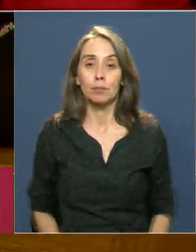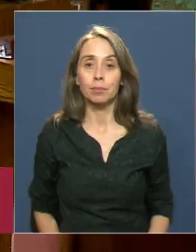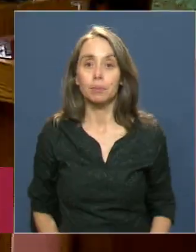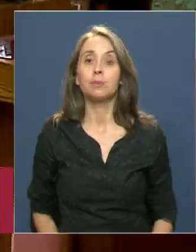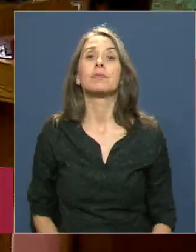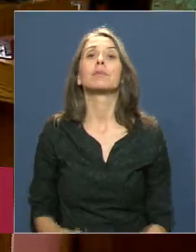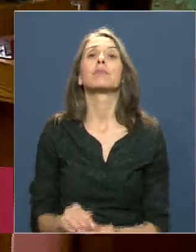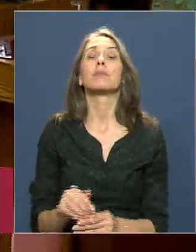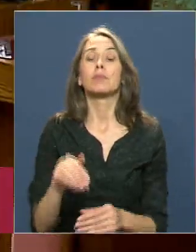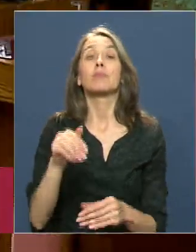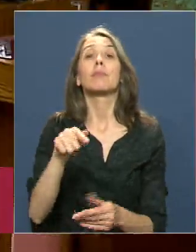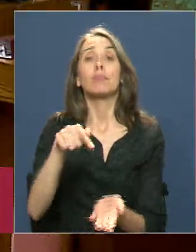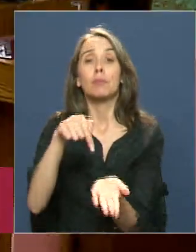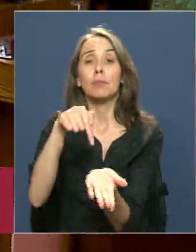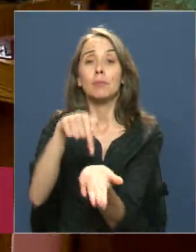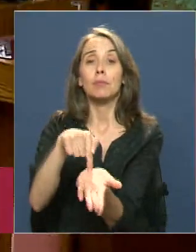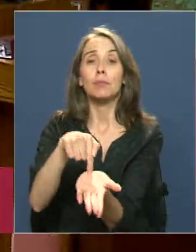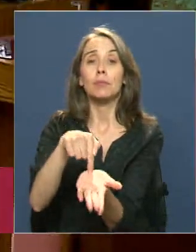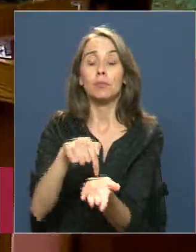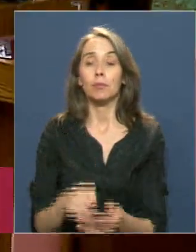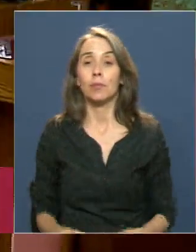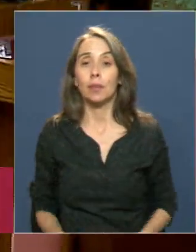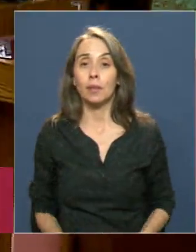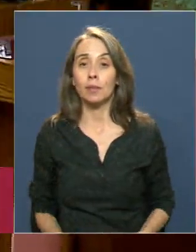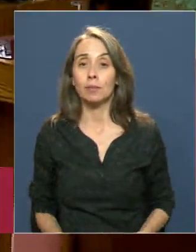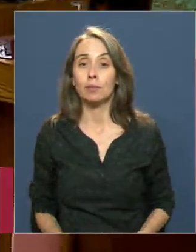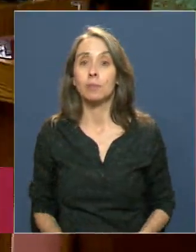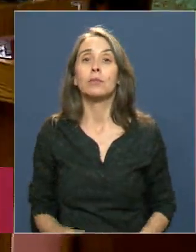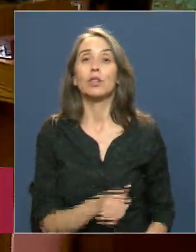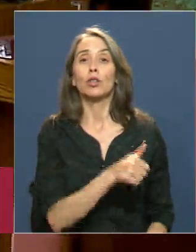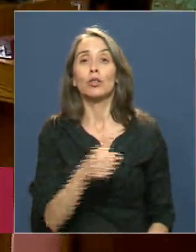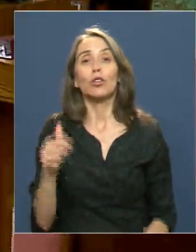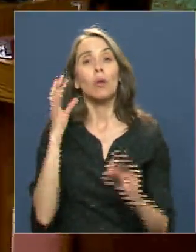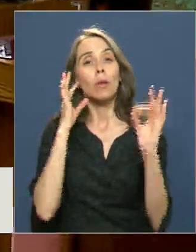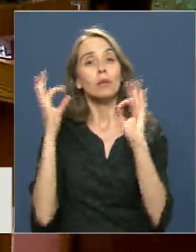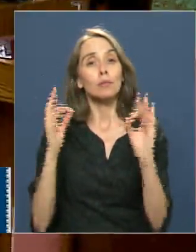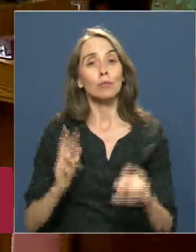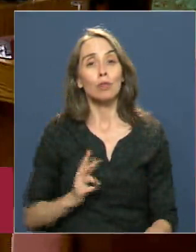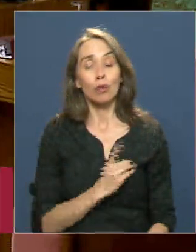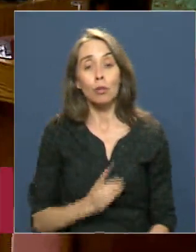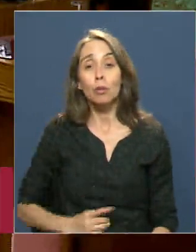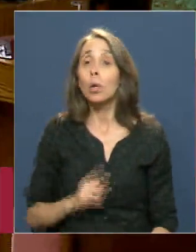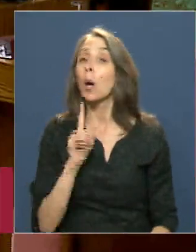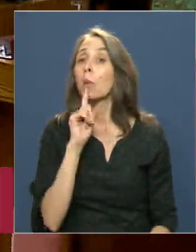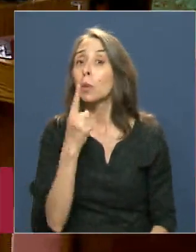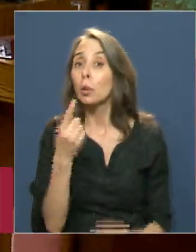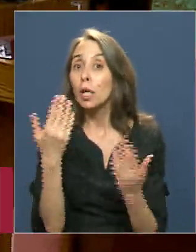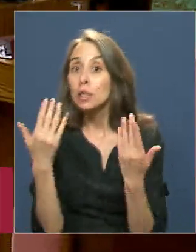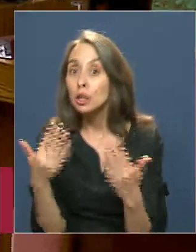En votación. Han votado todas las señoras y señores diputados.